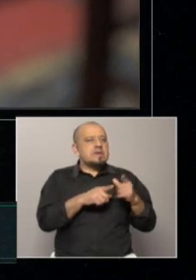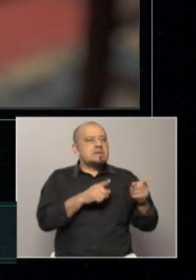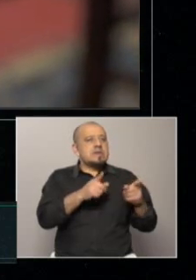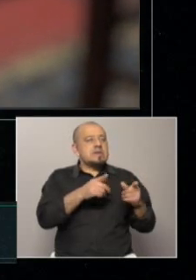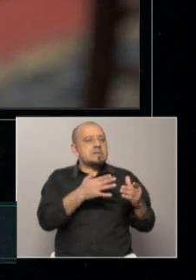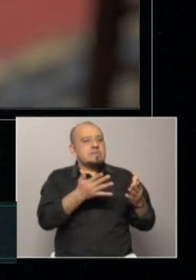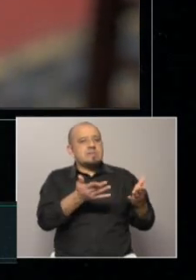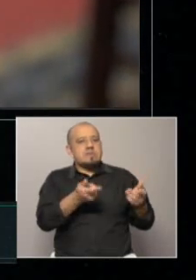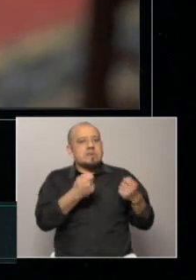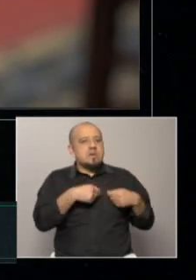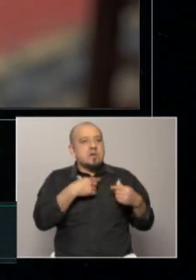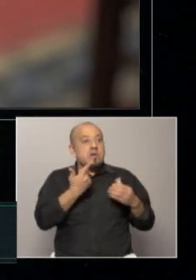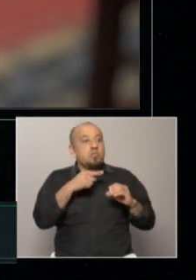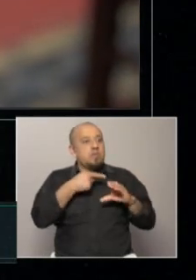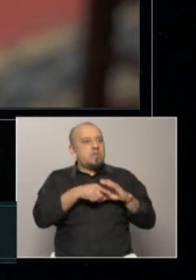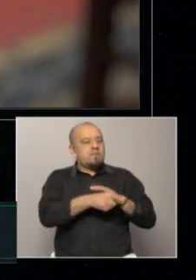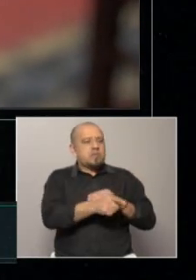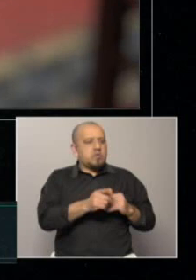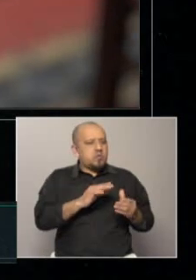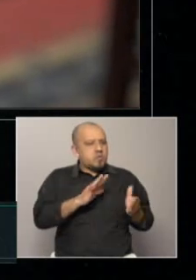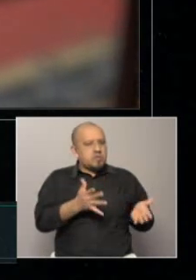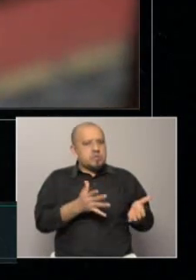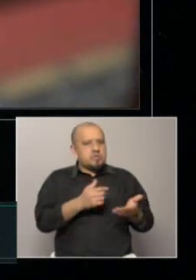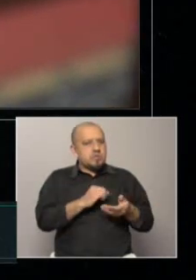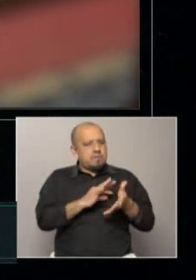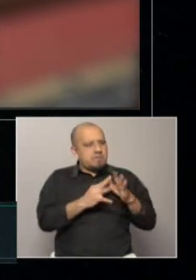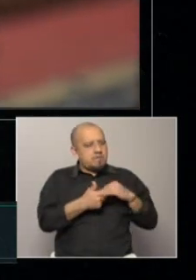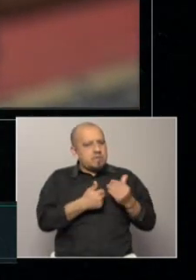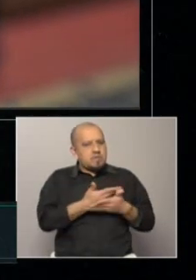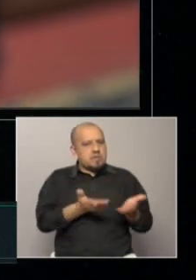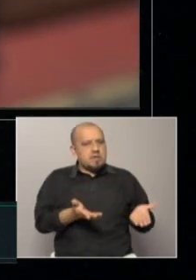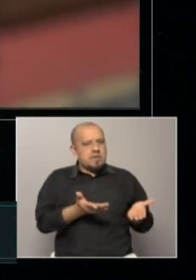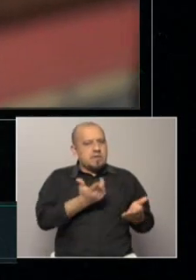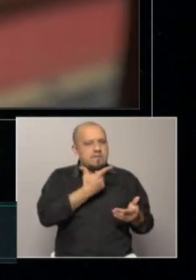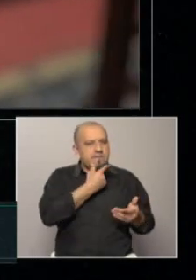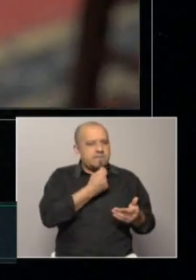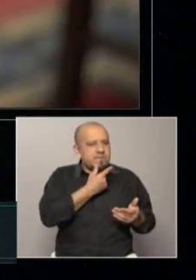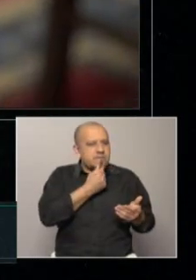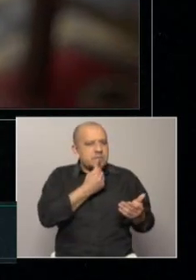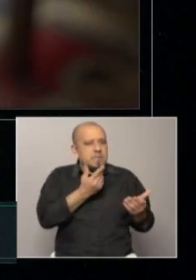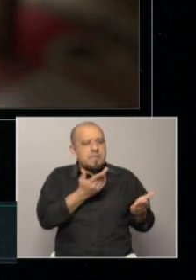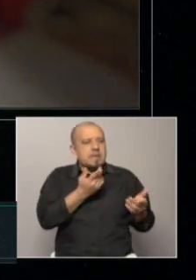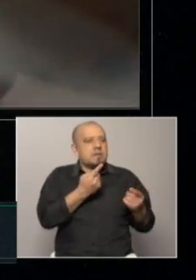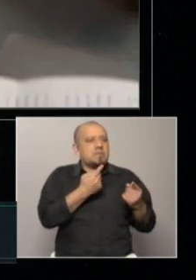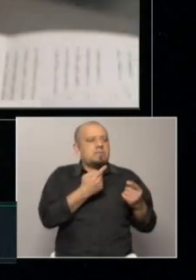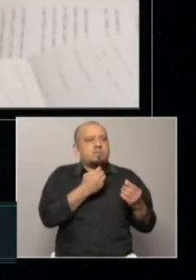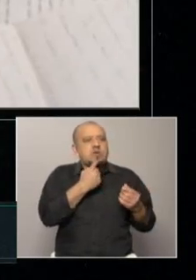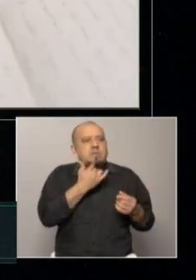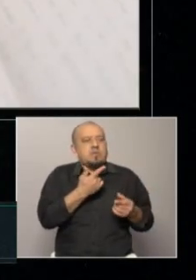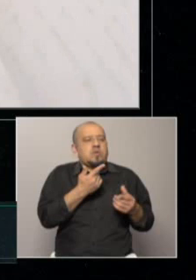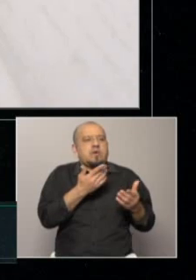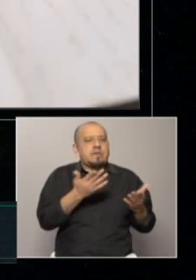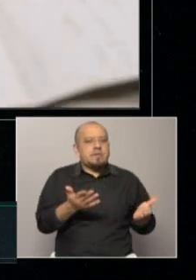darte algo muy profundo, de una forma muy sencilla, ¿no? Por decirlo de alguna manera,